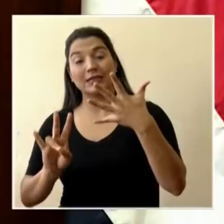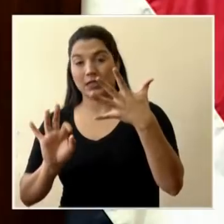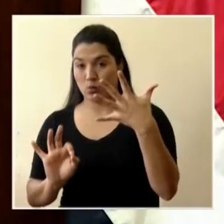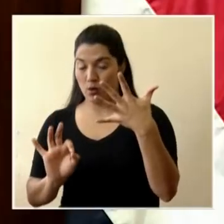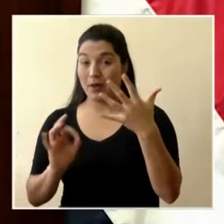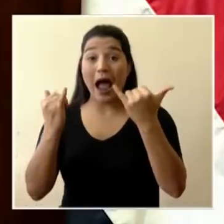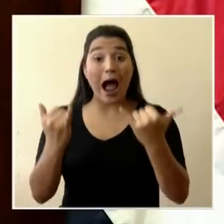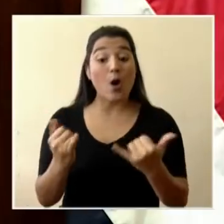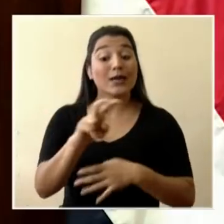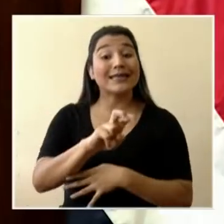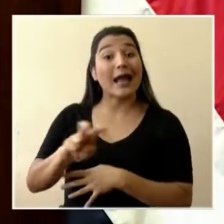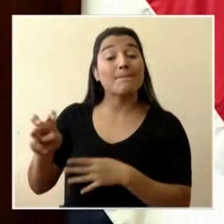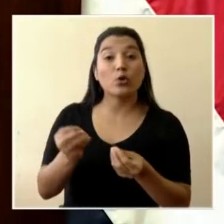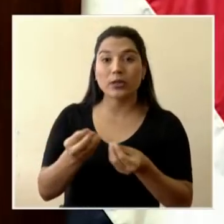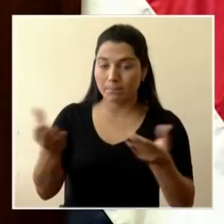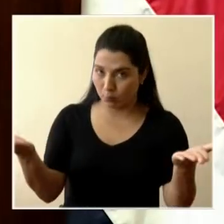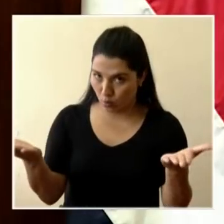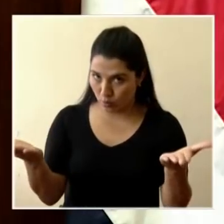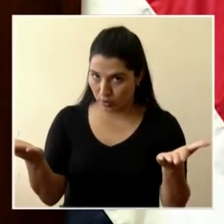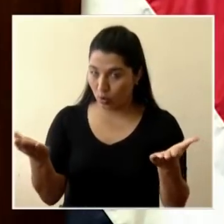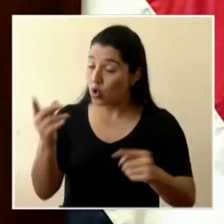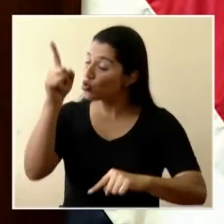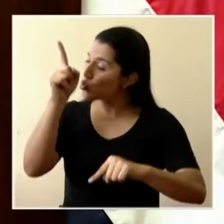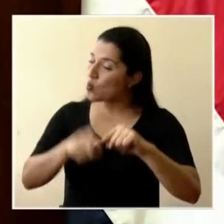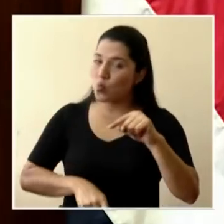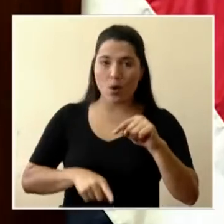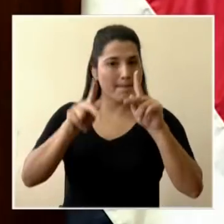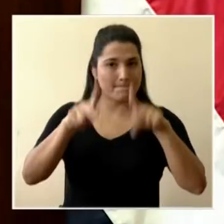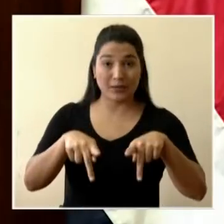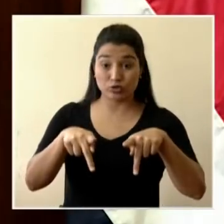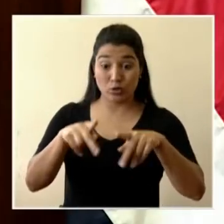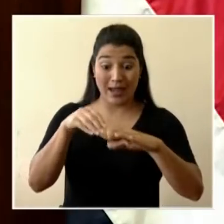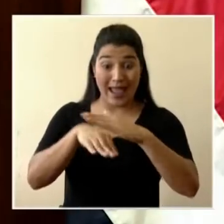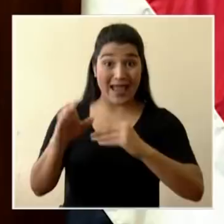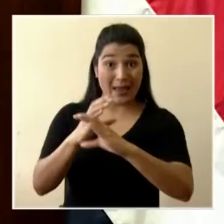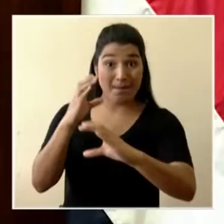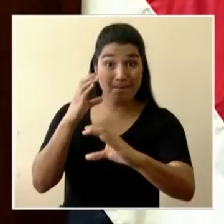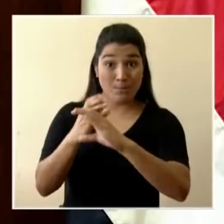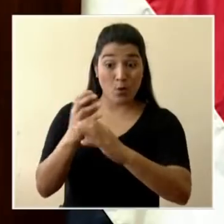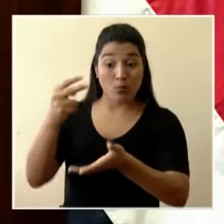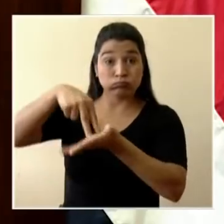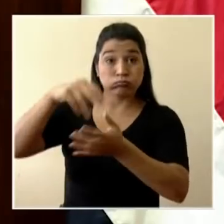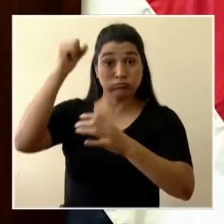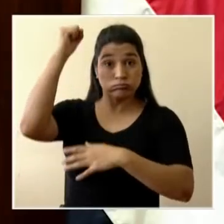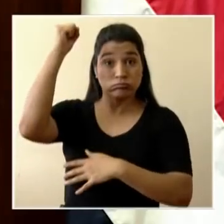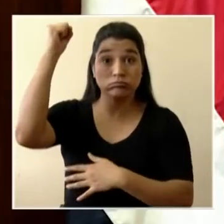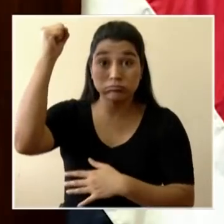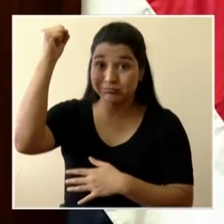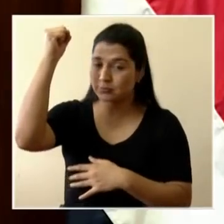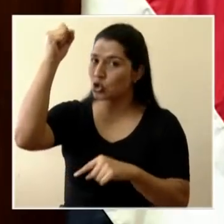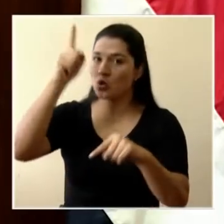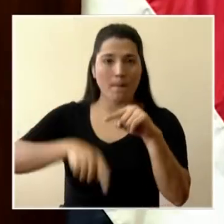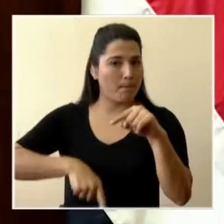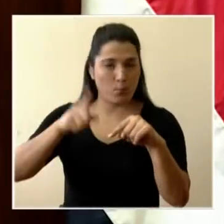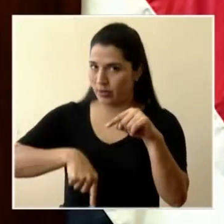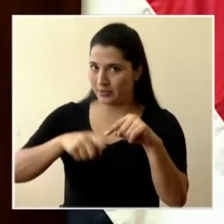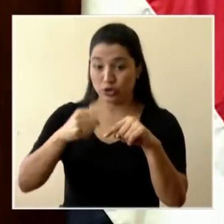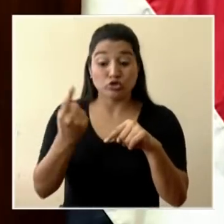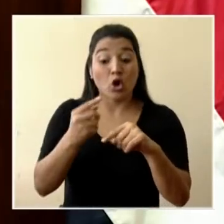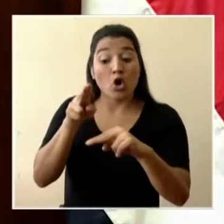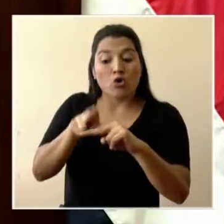regular, no deben viajar personas de pie en los autobuses, no deben viajar personas de pie en los autobuses. Los